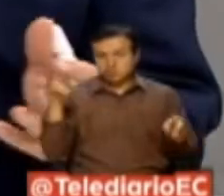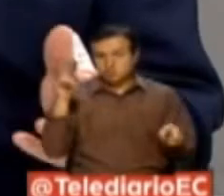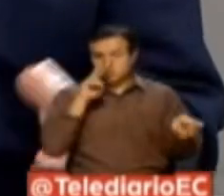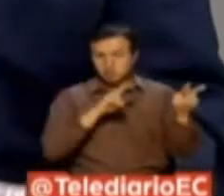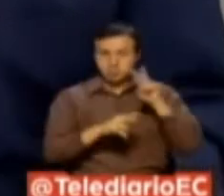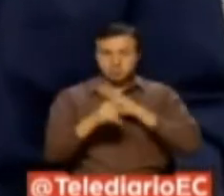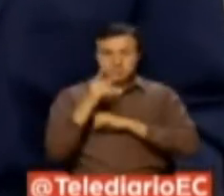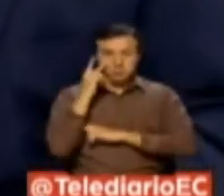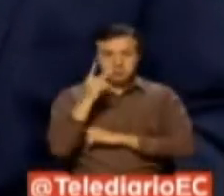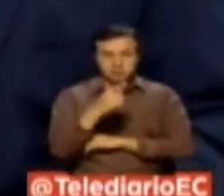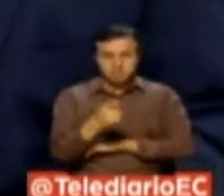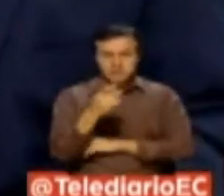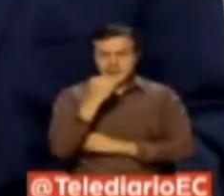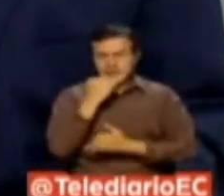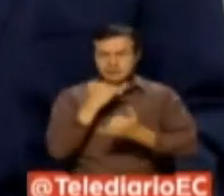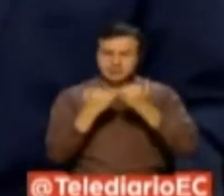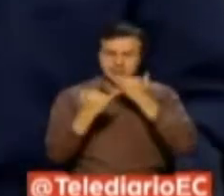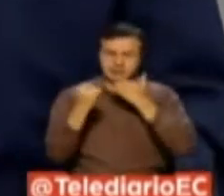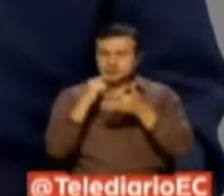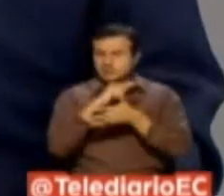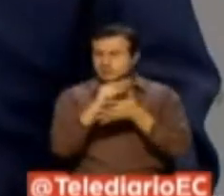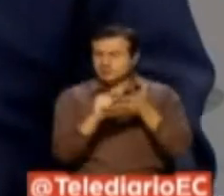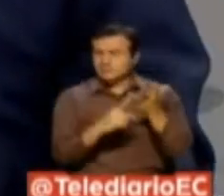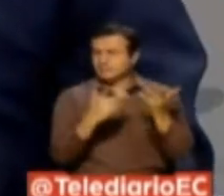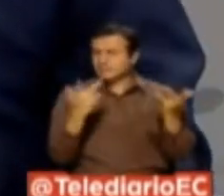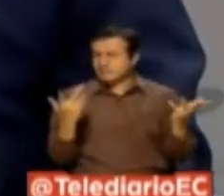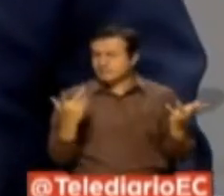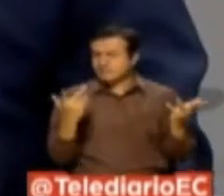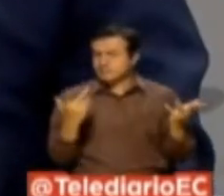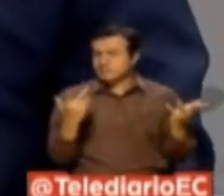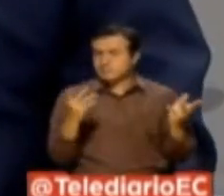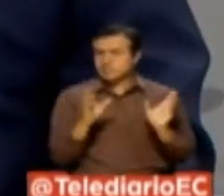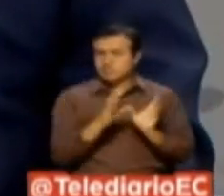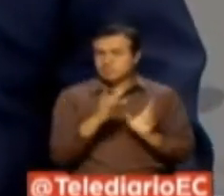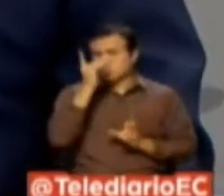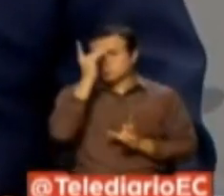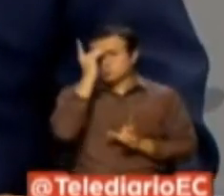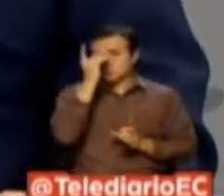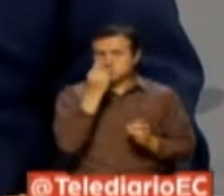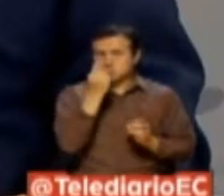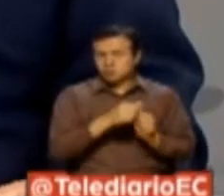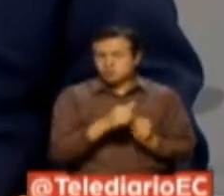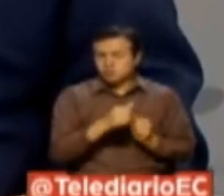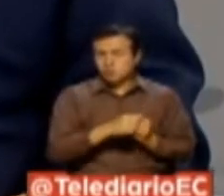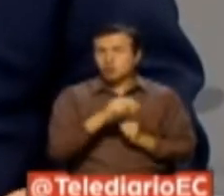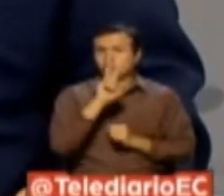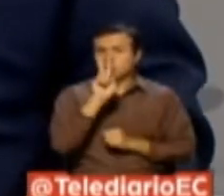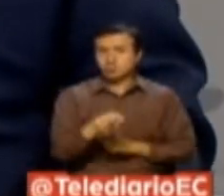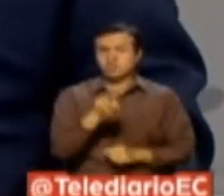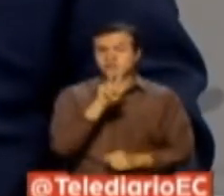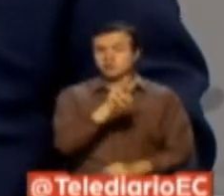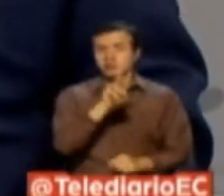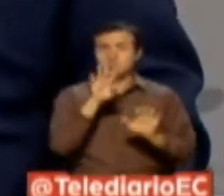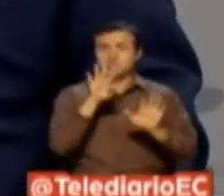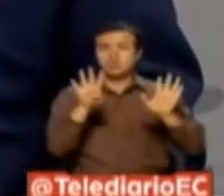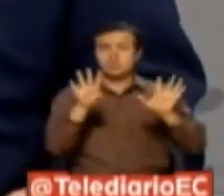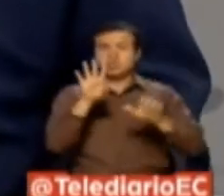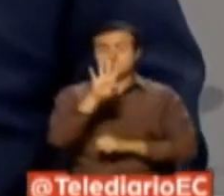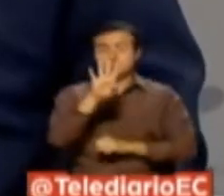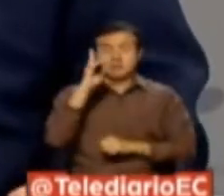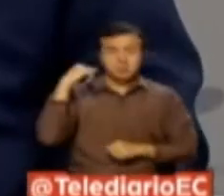encontró novedades en la colocación de estos se tests por 2 mil 294